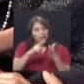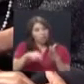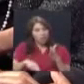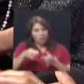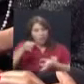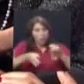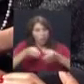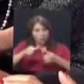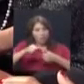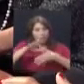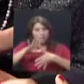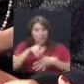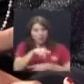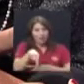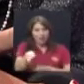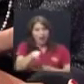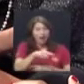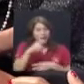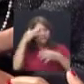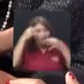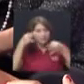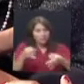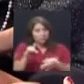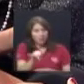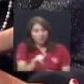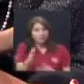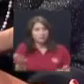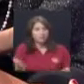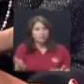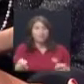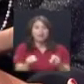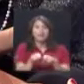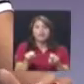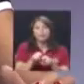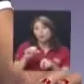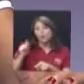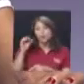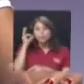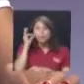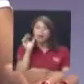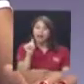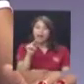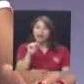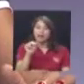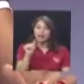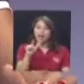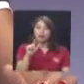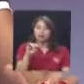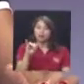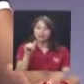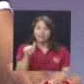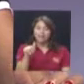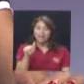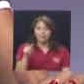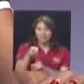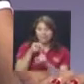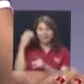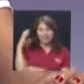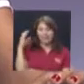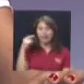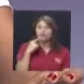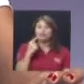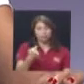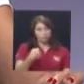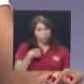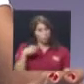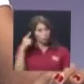por la corte interamericana y dice ana lucia de cartago dice que soy una mujer de 42 años tengo cuatro